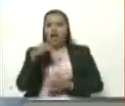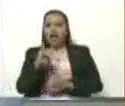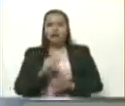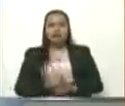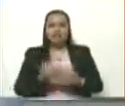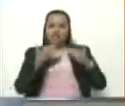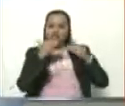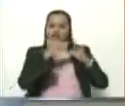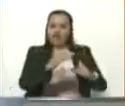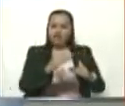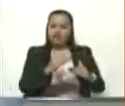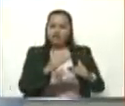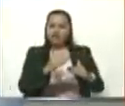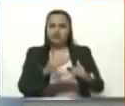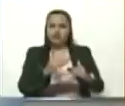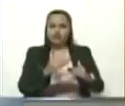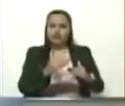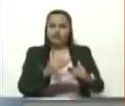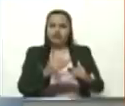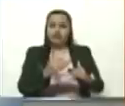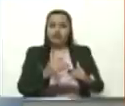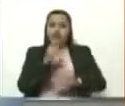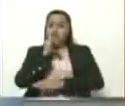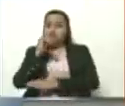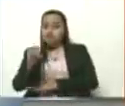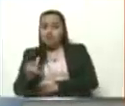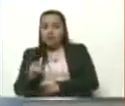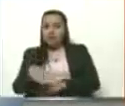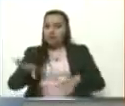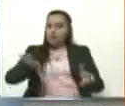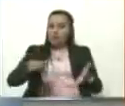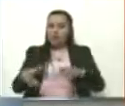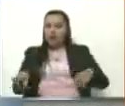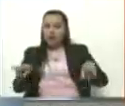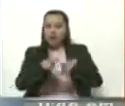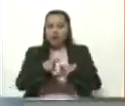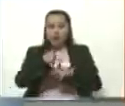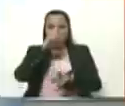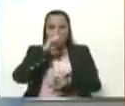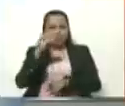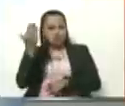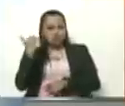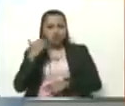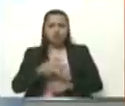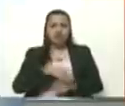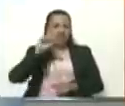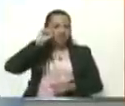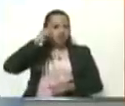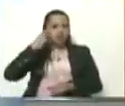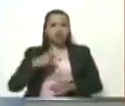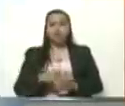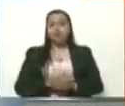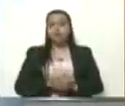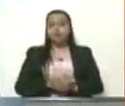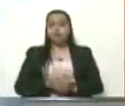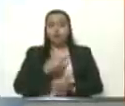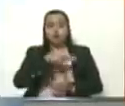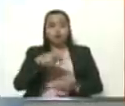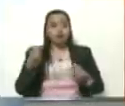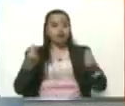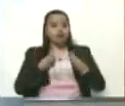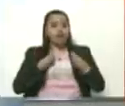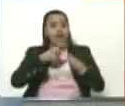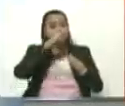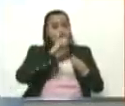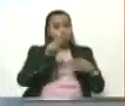de casos ingresados similar al del año pasado recordemos que hemos vivido durante el